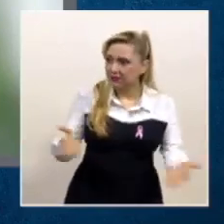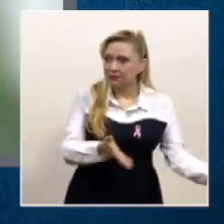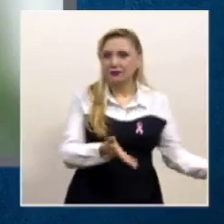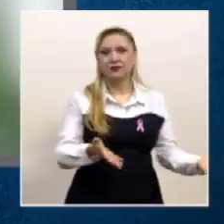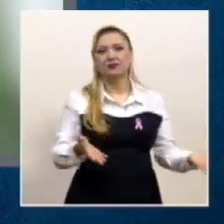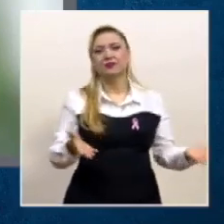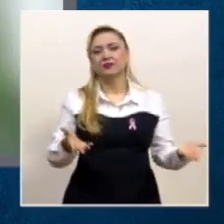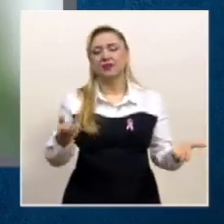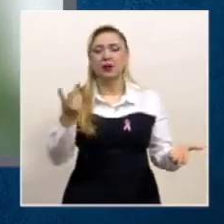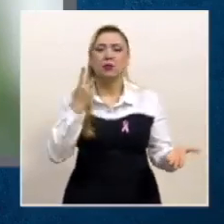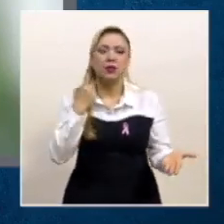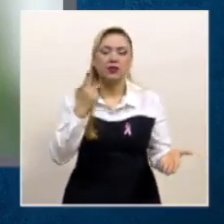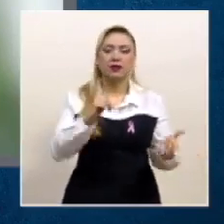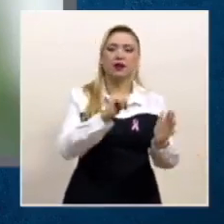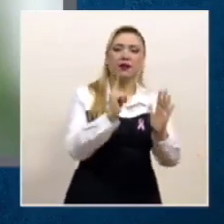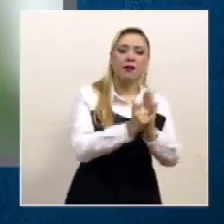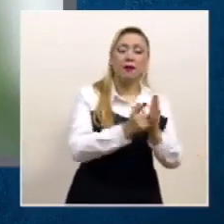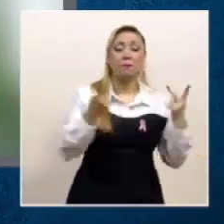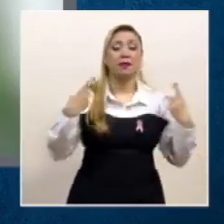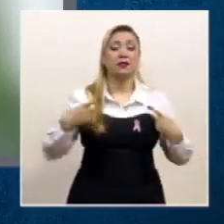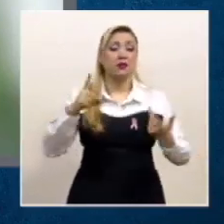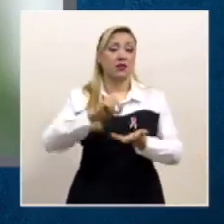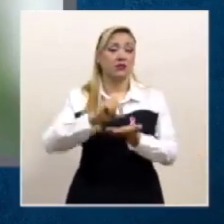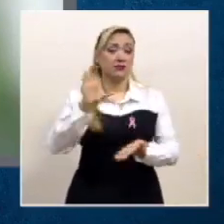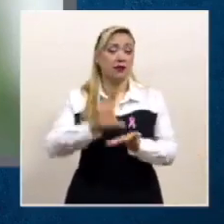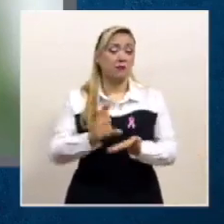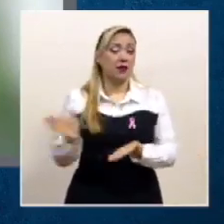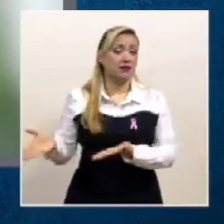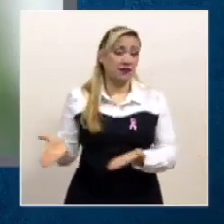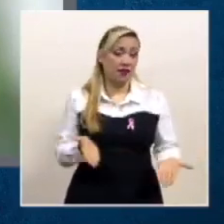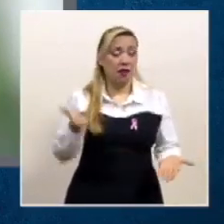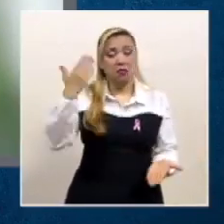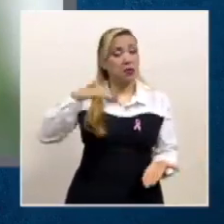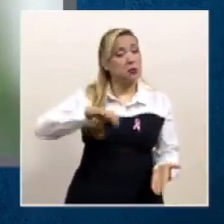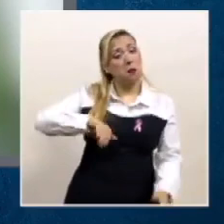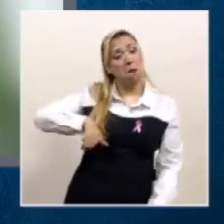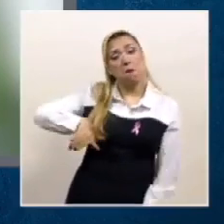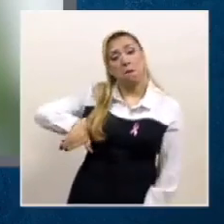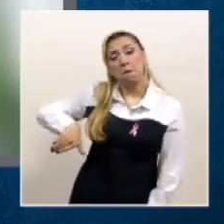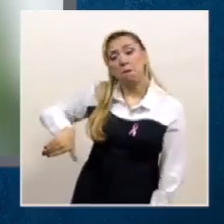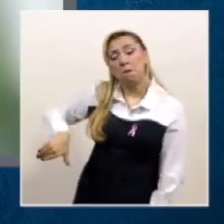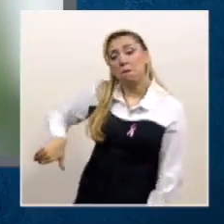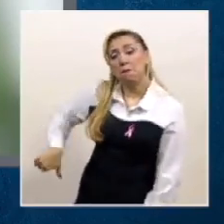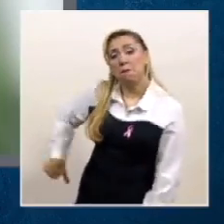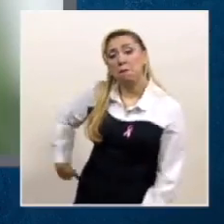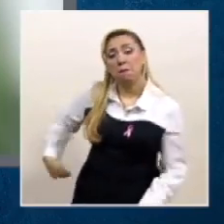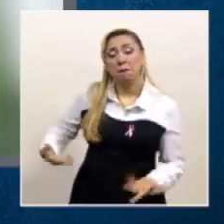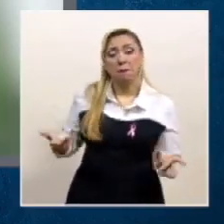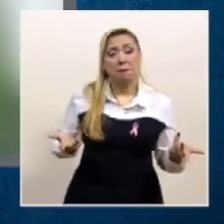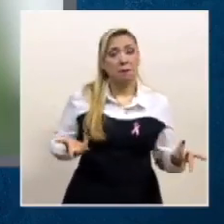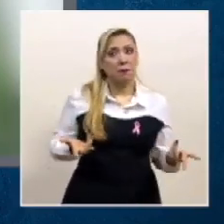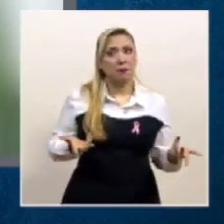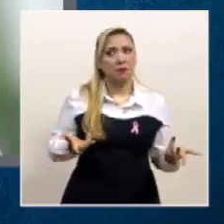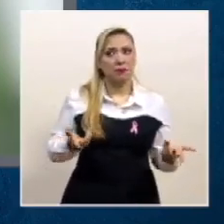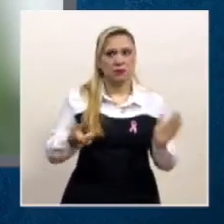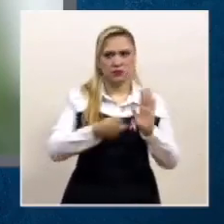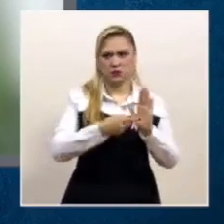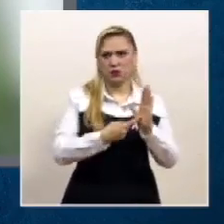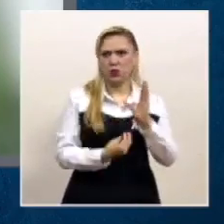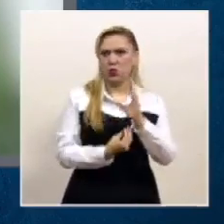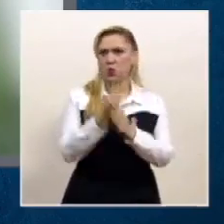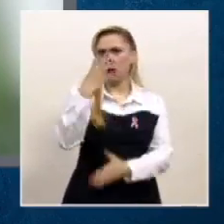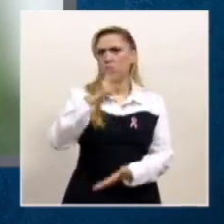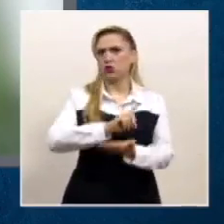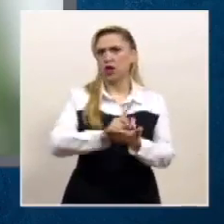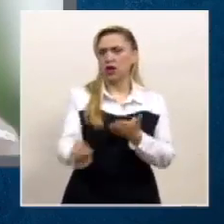pública y social de las personas con discapacidad. Porque si bien es cierto que la convención no estableció nuevos derechos,